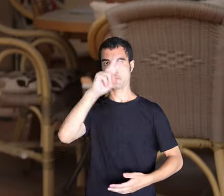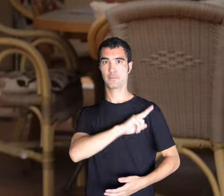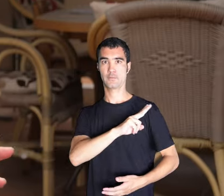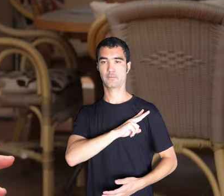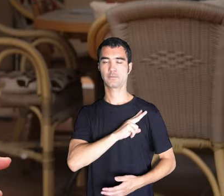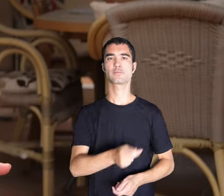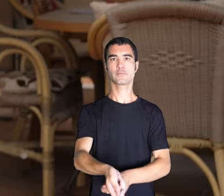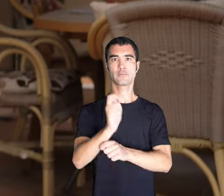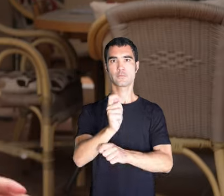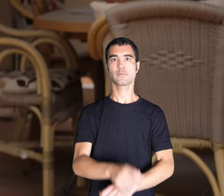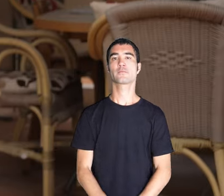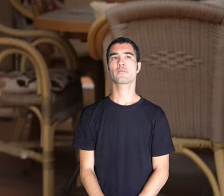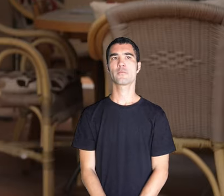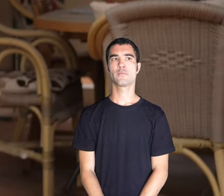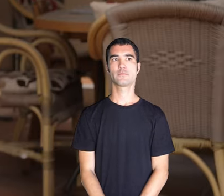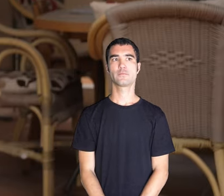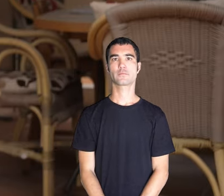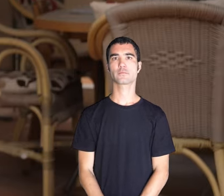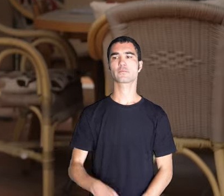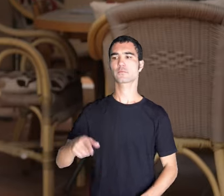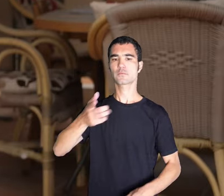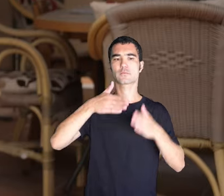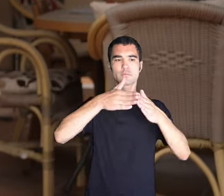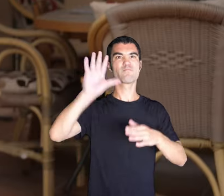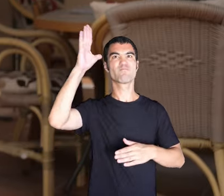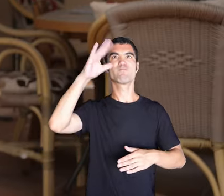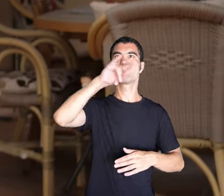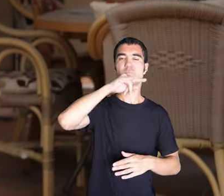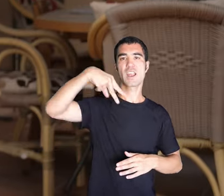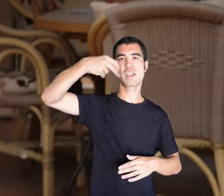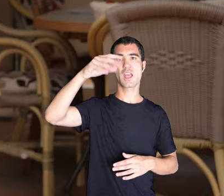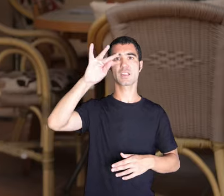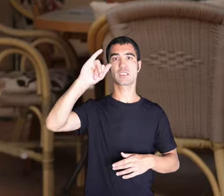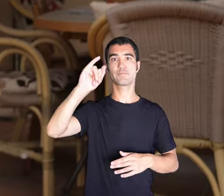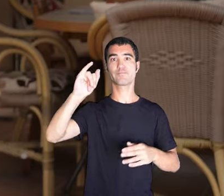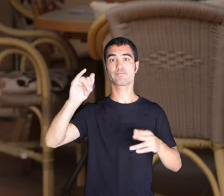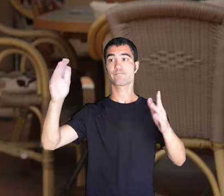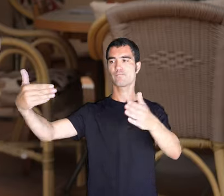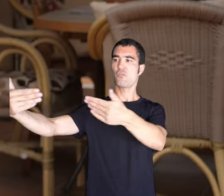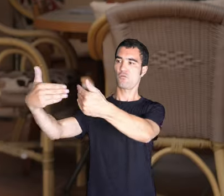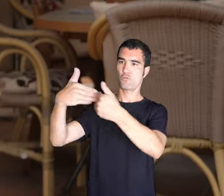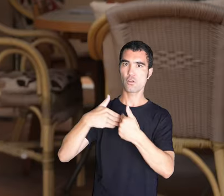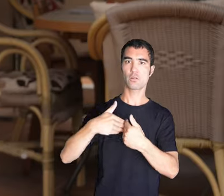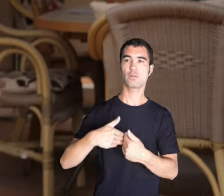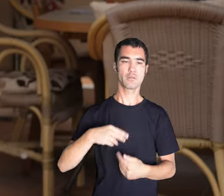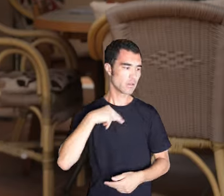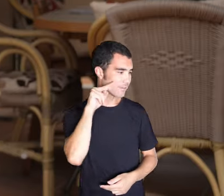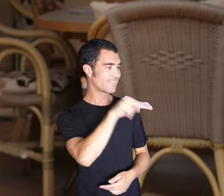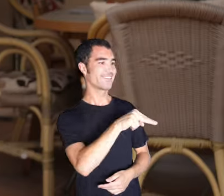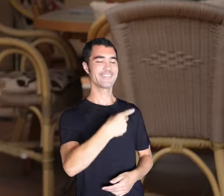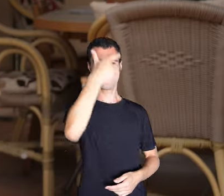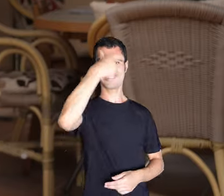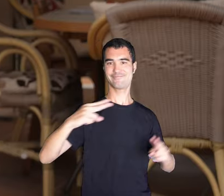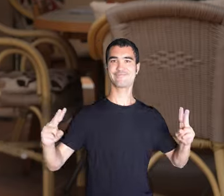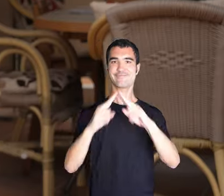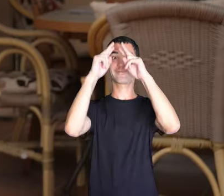Por casualidad, había mal tiempo y la Nati había tenido que volver. Me encontró en la calle cuando yo había avisado que